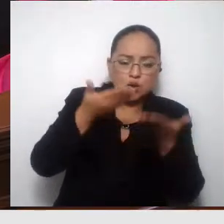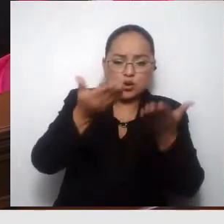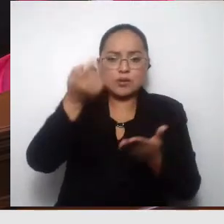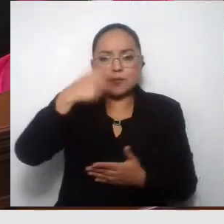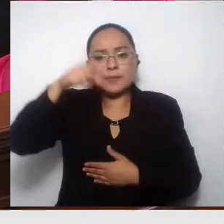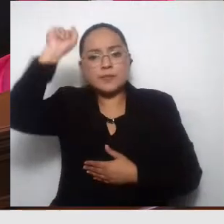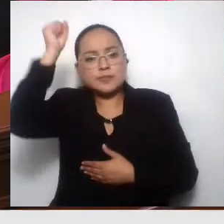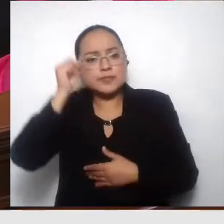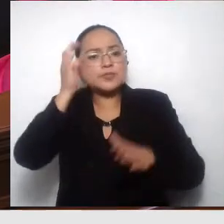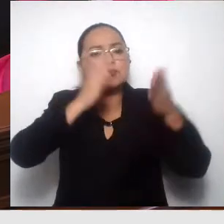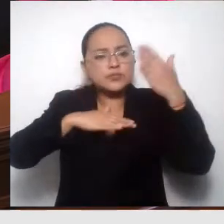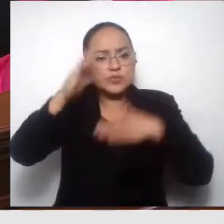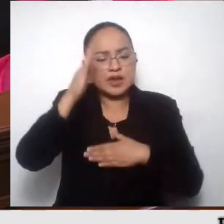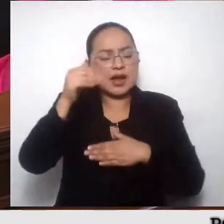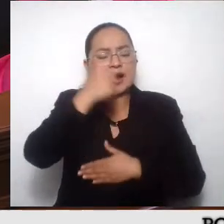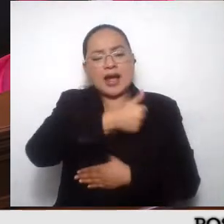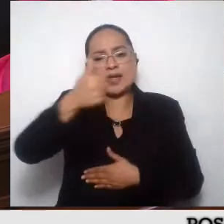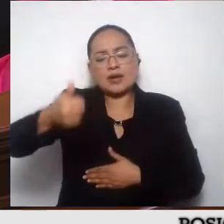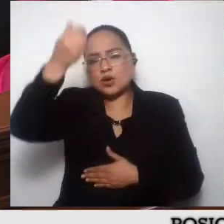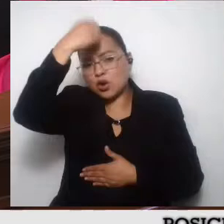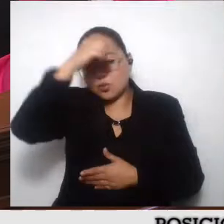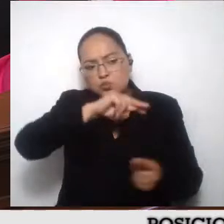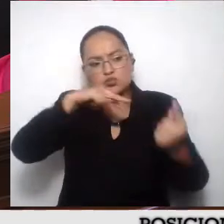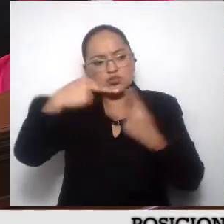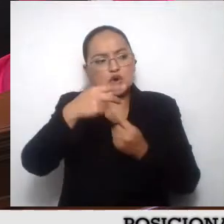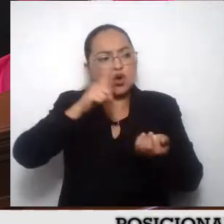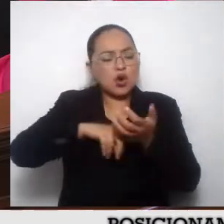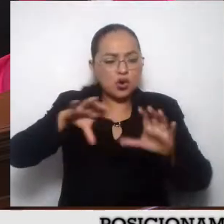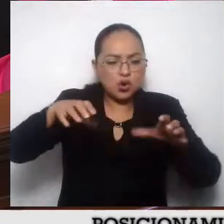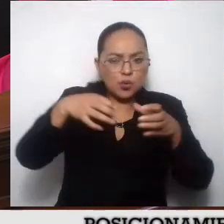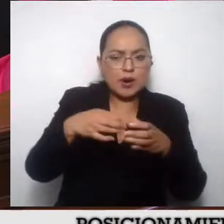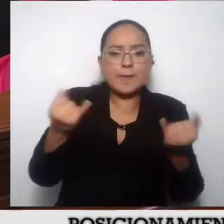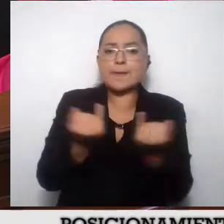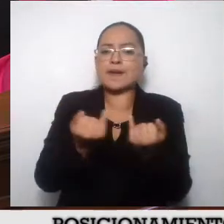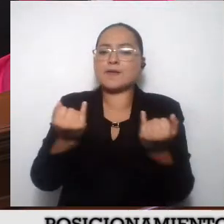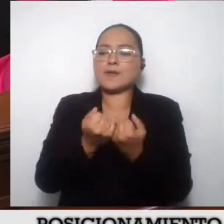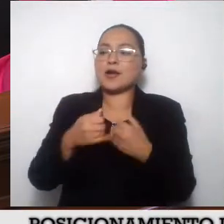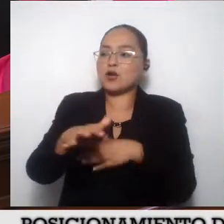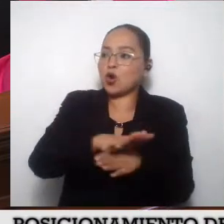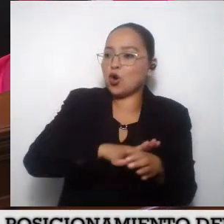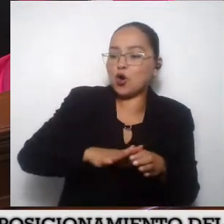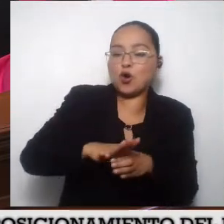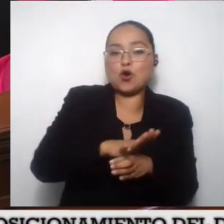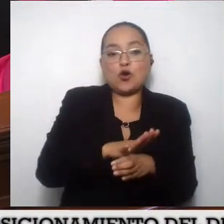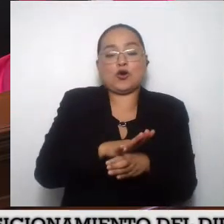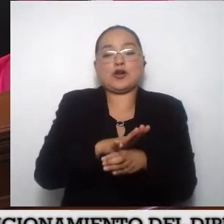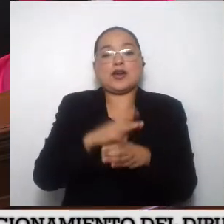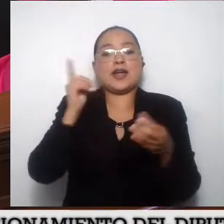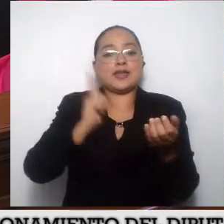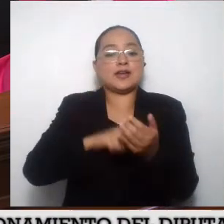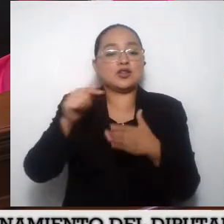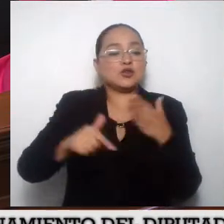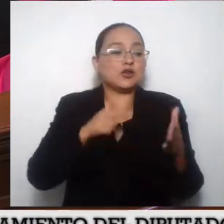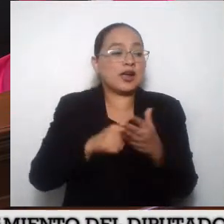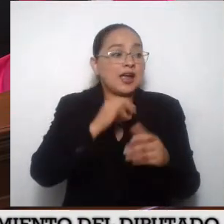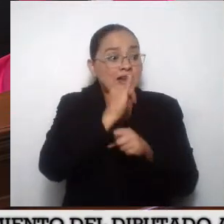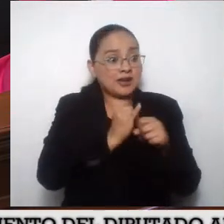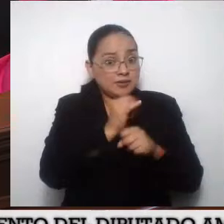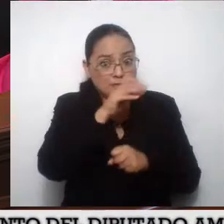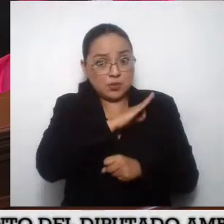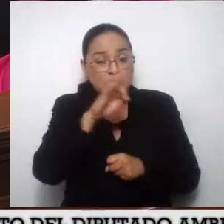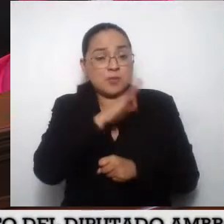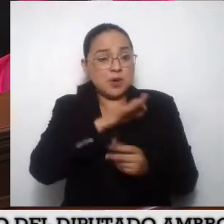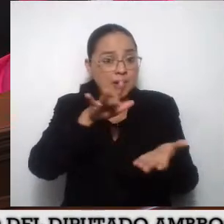desde su perspectiva, desde su comunidad, desde su colonia, desde su escuela, desde su centro de investigación, de todos lados. Que